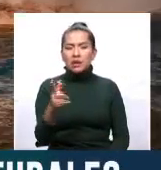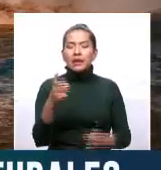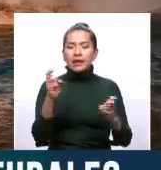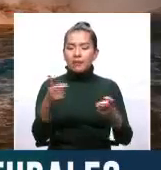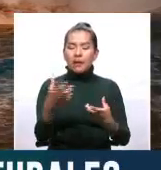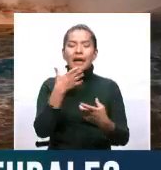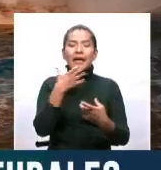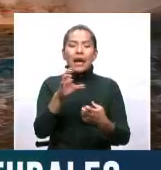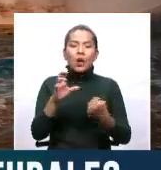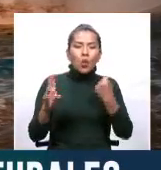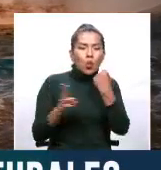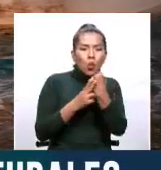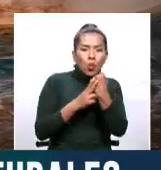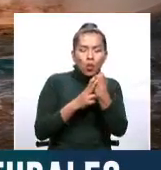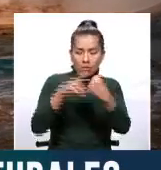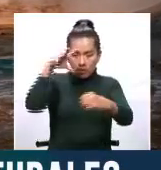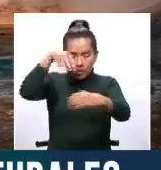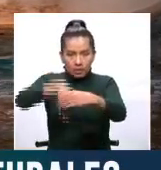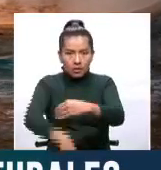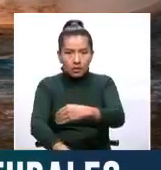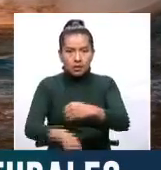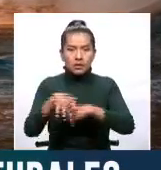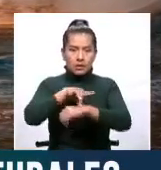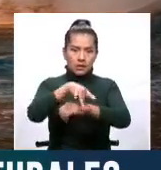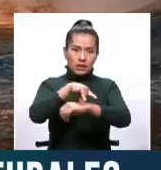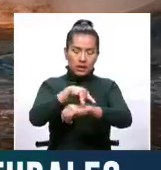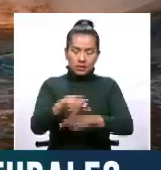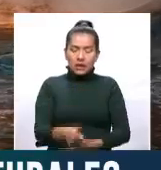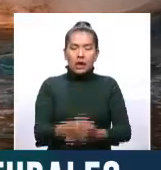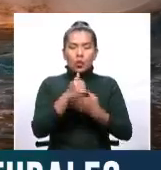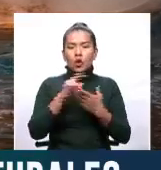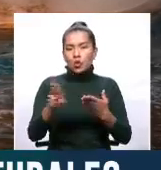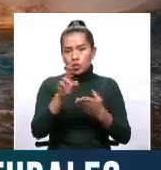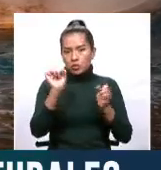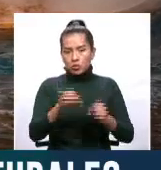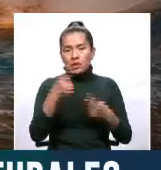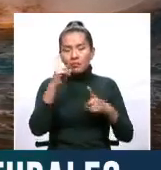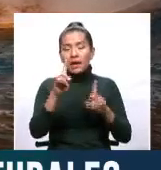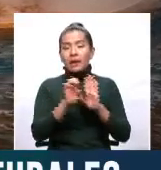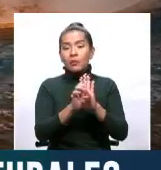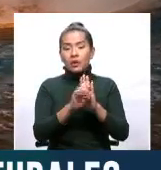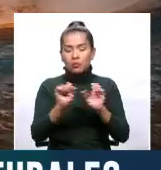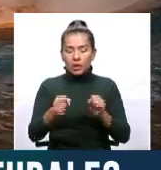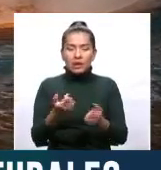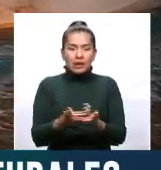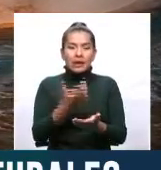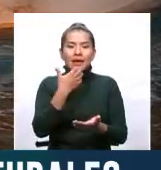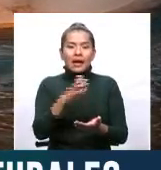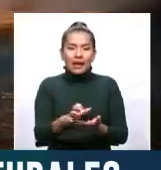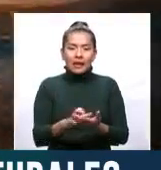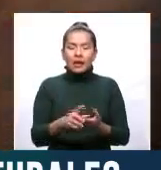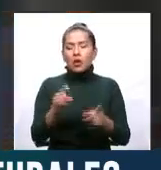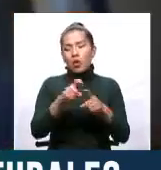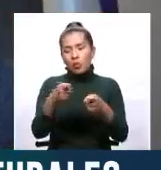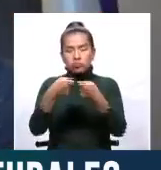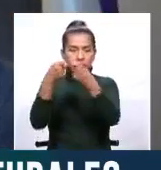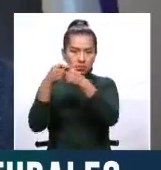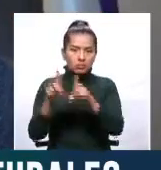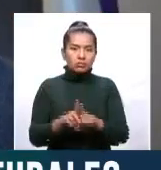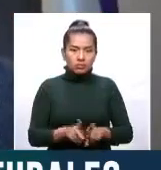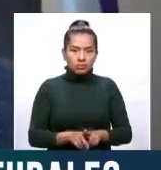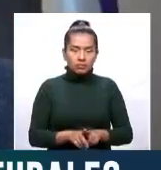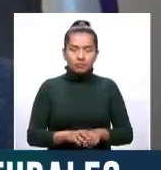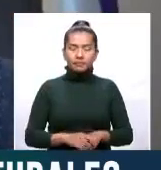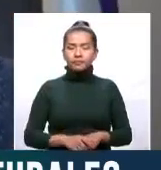calor acumulado en el interior de la tierra. Esta energía se puede utilizar, por ejemplo, para calentar un hogar o para generar electricidad. Tenemos en